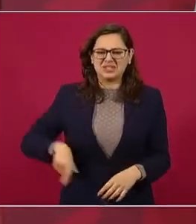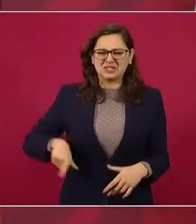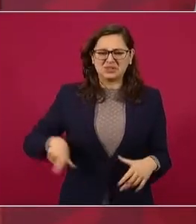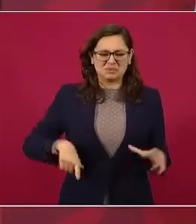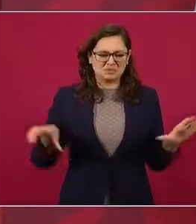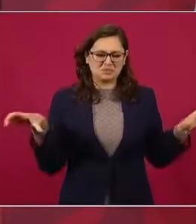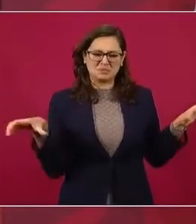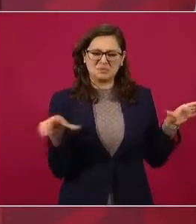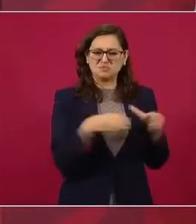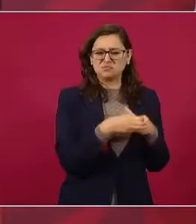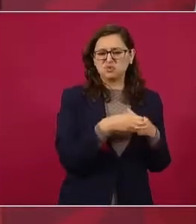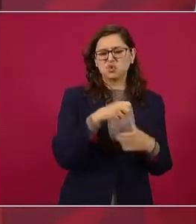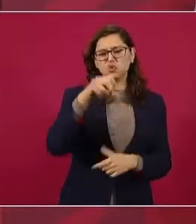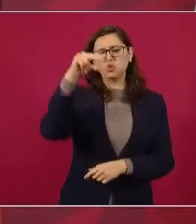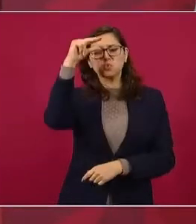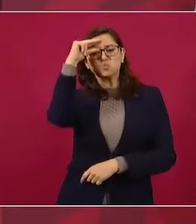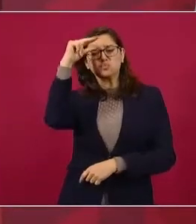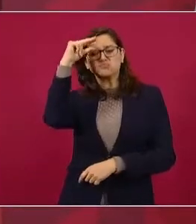los